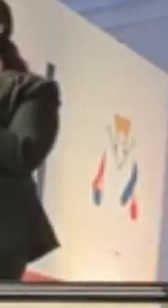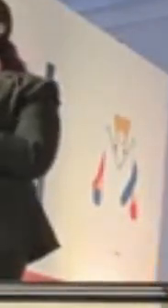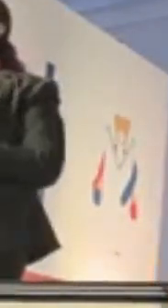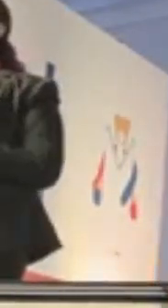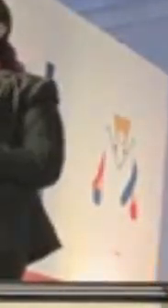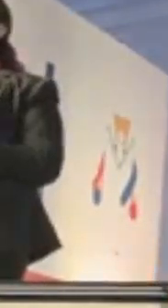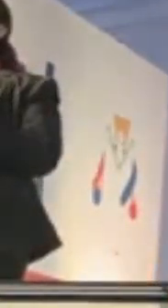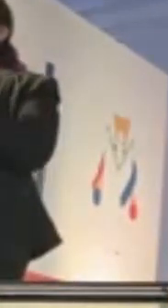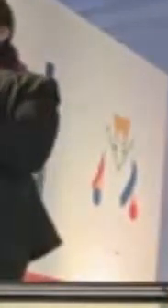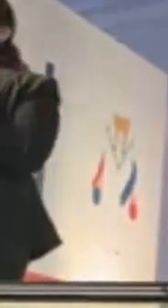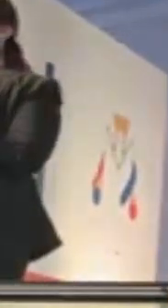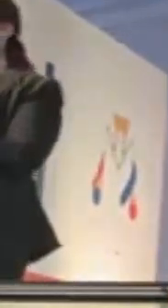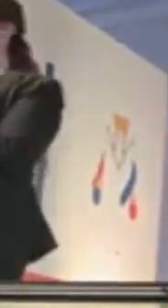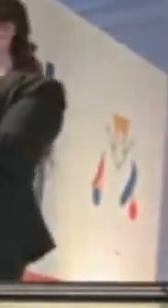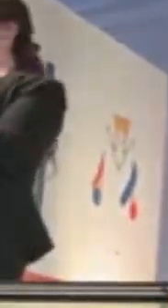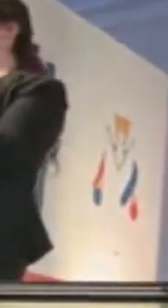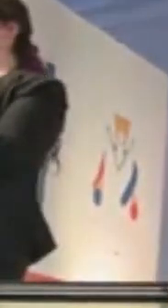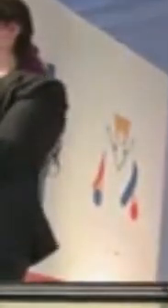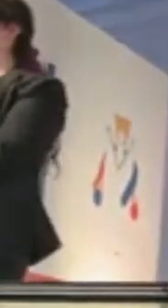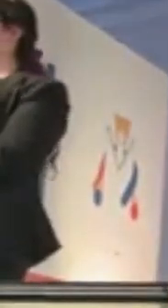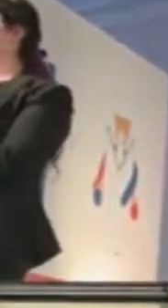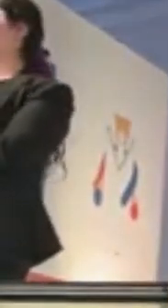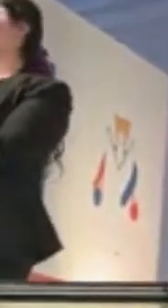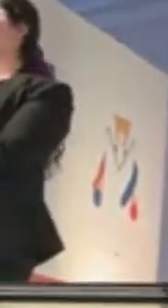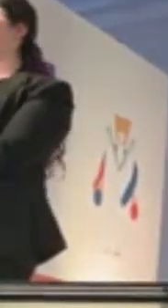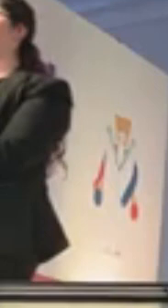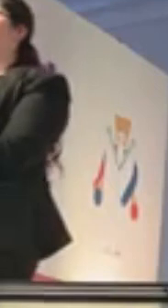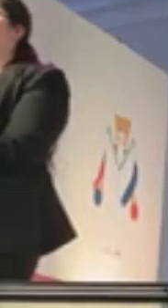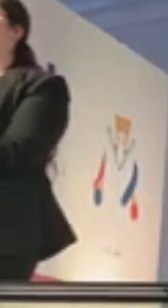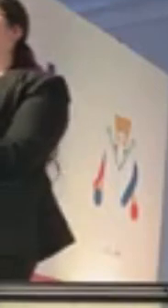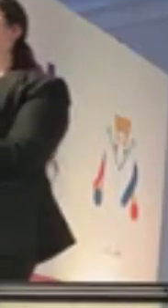Tomar lo que otros quieren utilizar como insulto, pues para